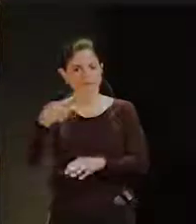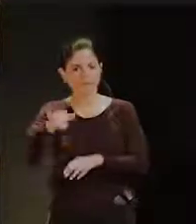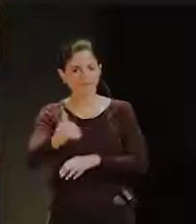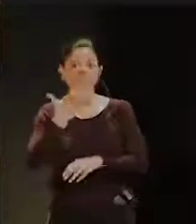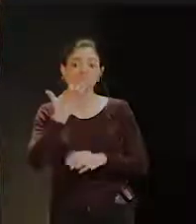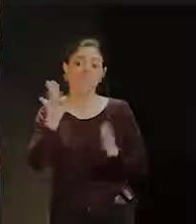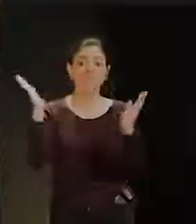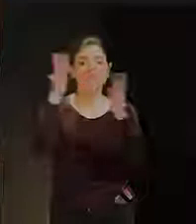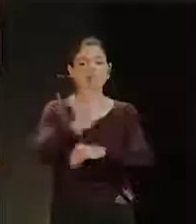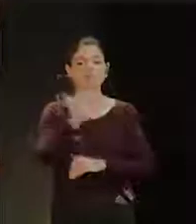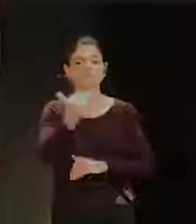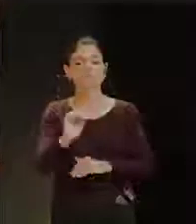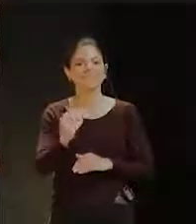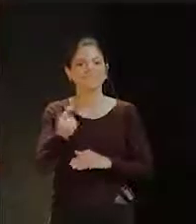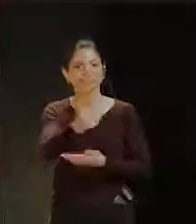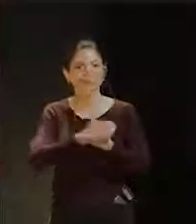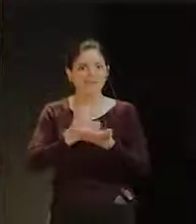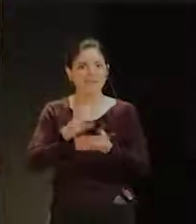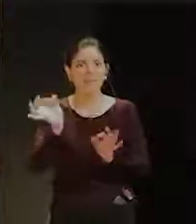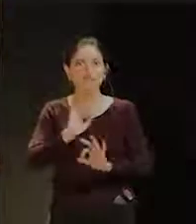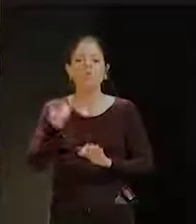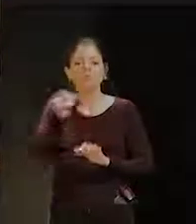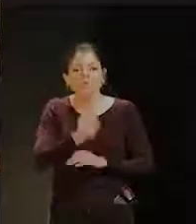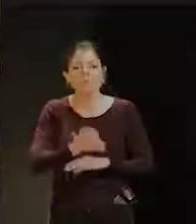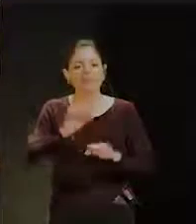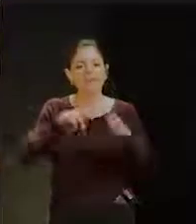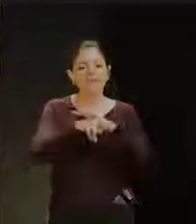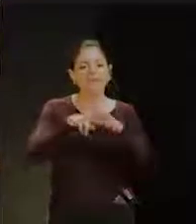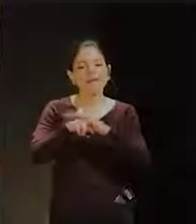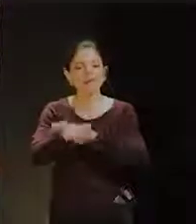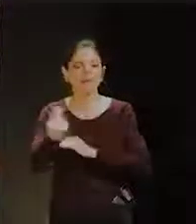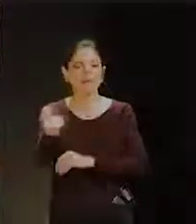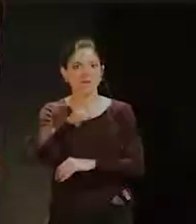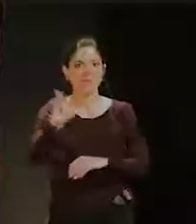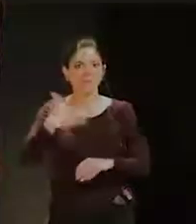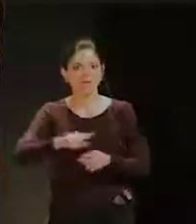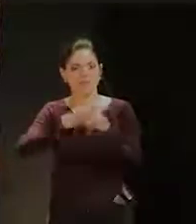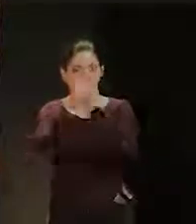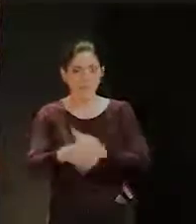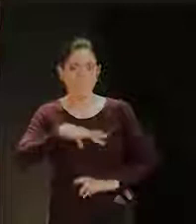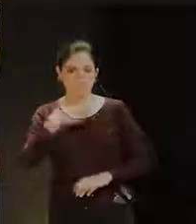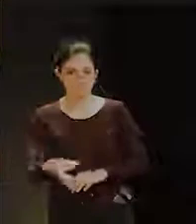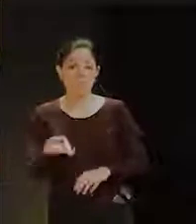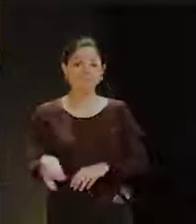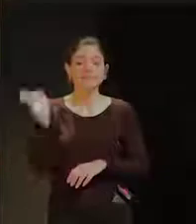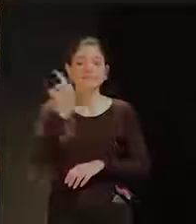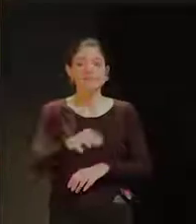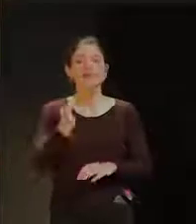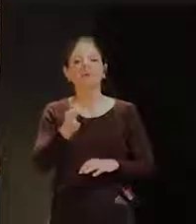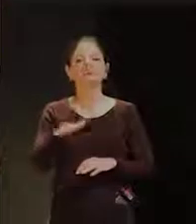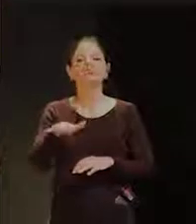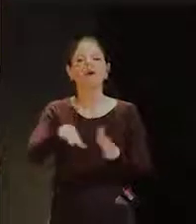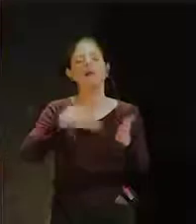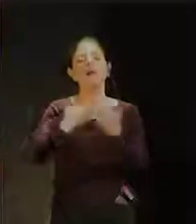caso de que no existan riesgos financieros y disponibilidad de recursos financieros para realizar estos cambios. datos y también el alcance